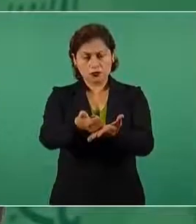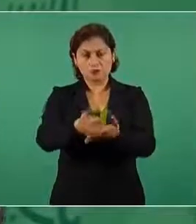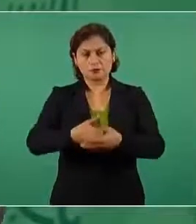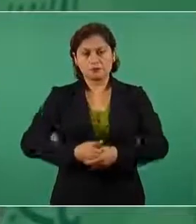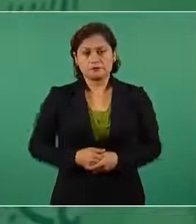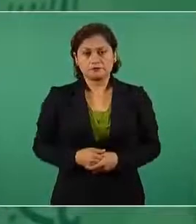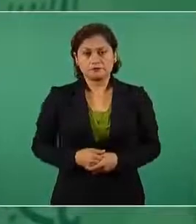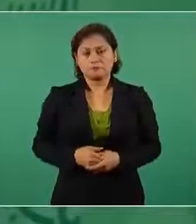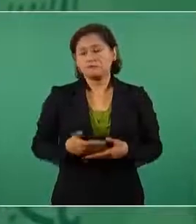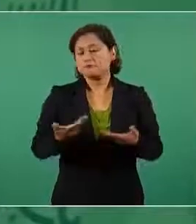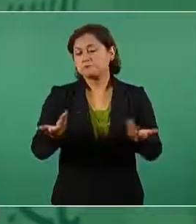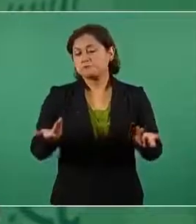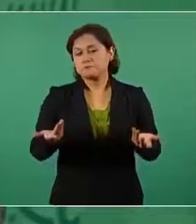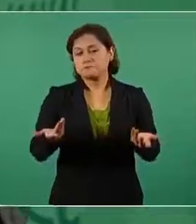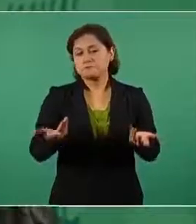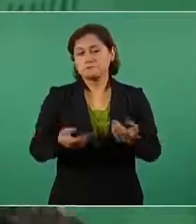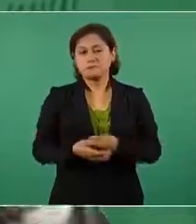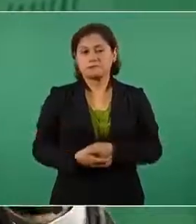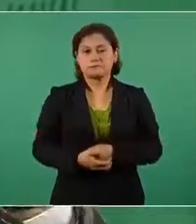Es decir,